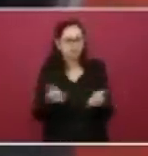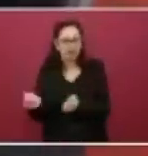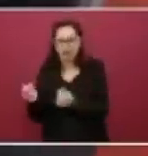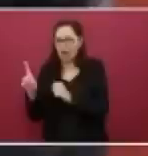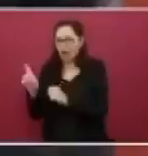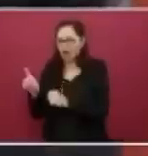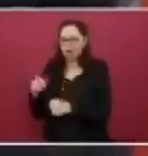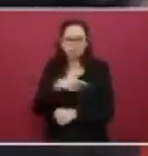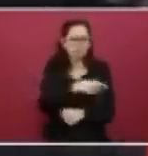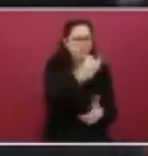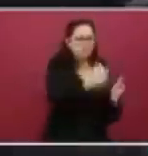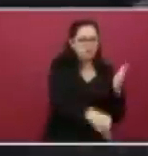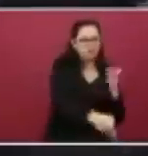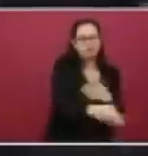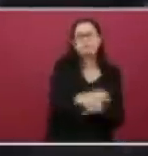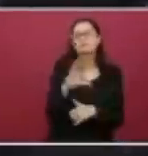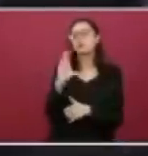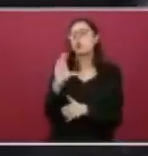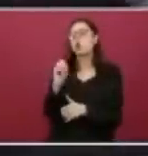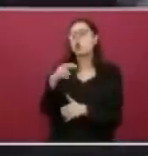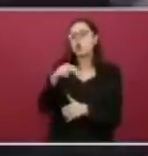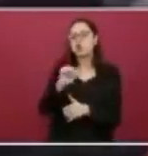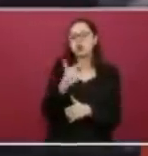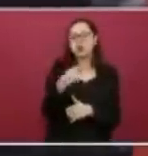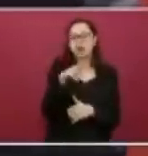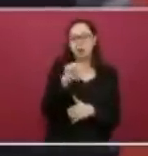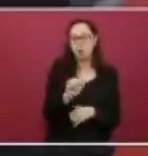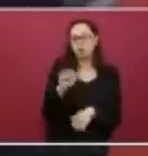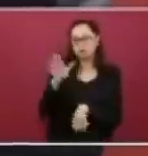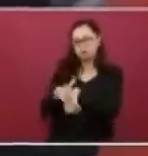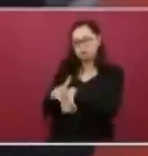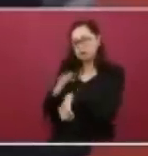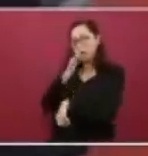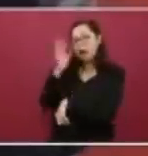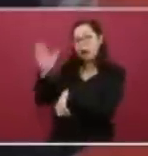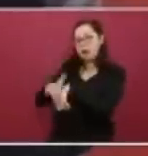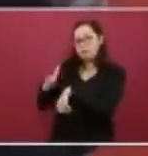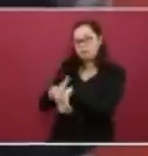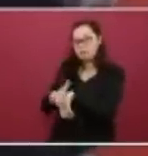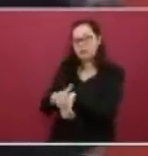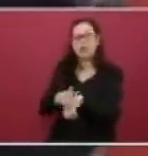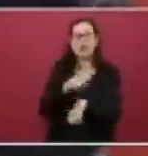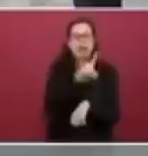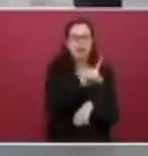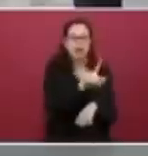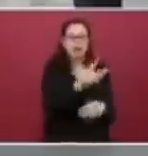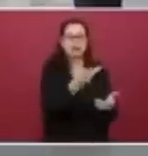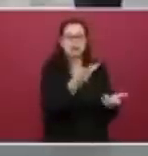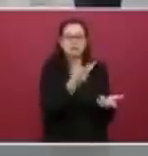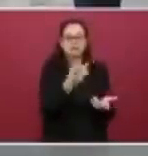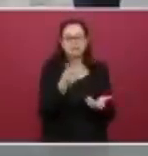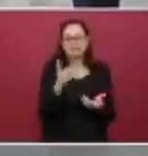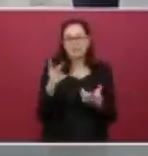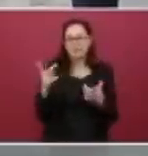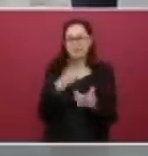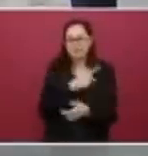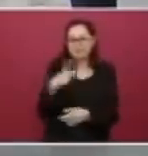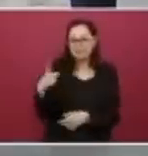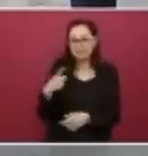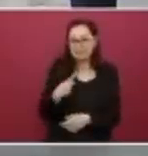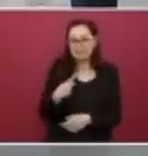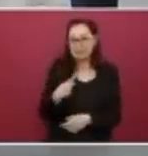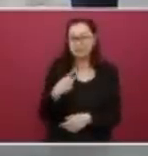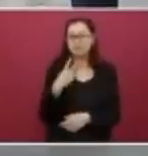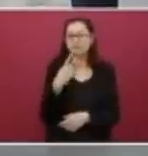comisión federal de electricidad hacer un reuso del agua por eso toma el agua de la planta de tratamiento de aguas